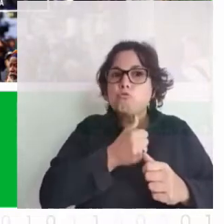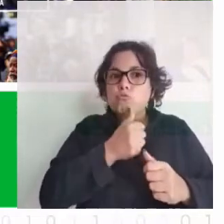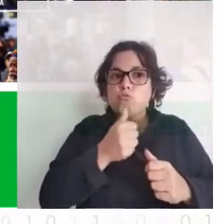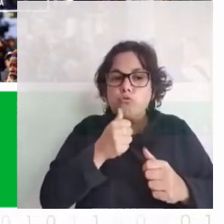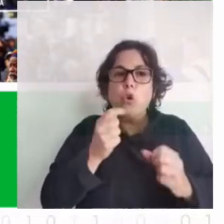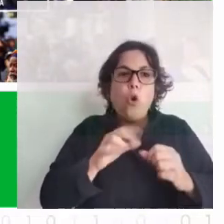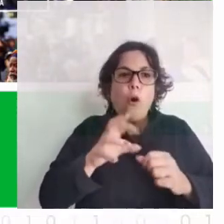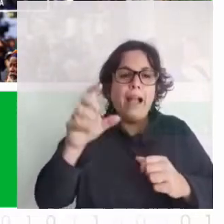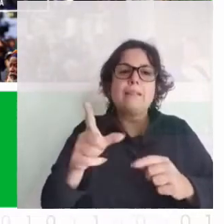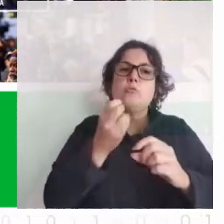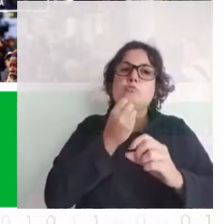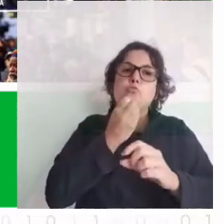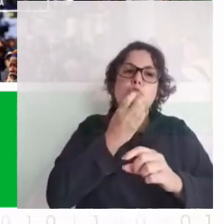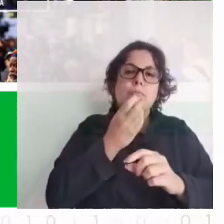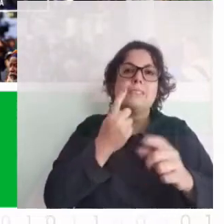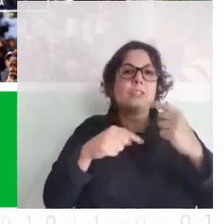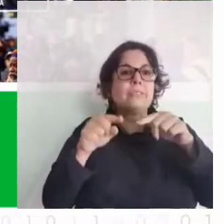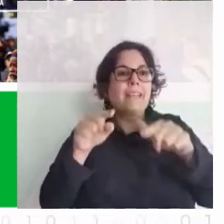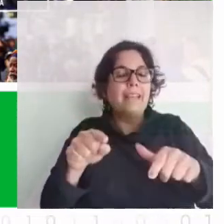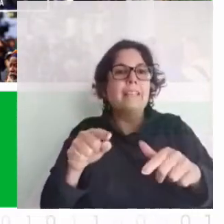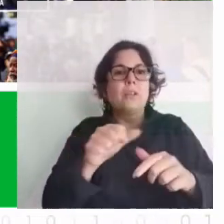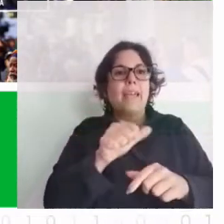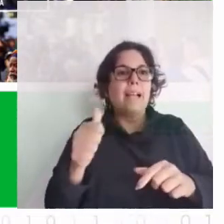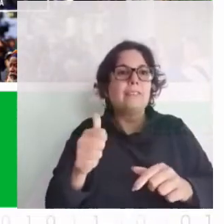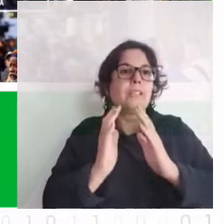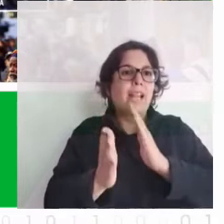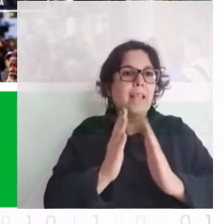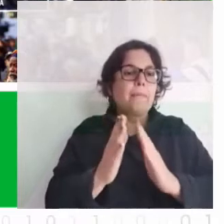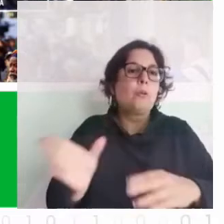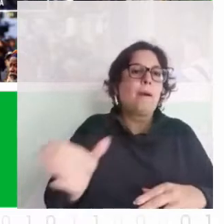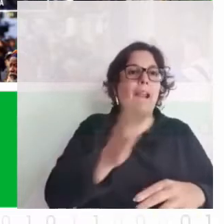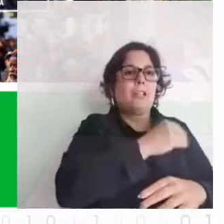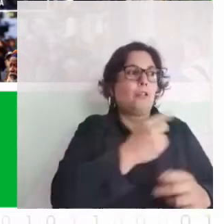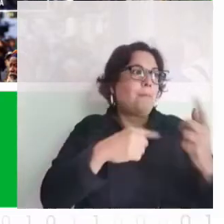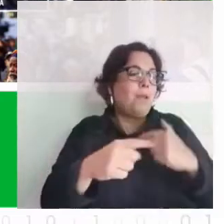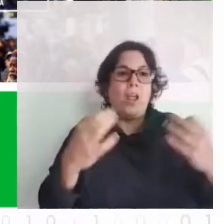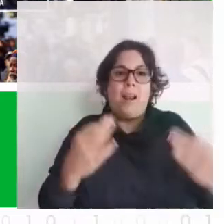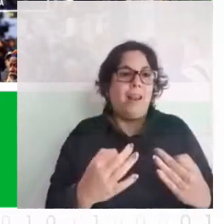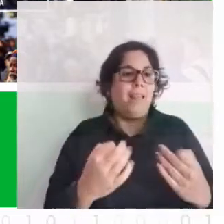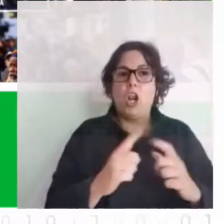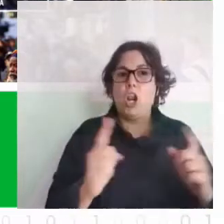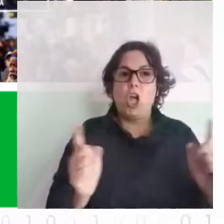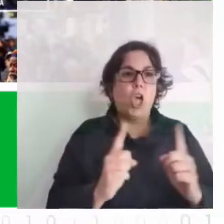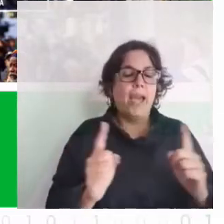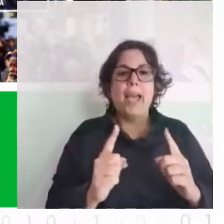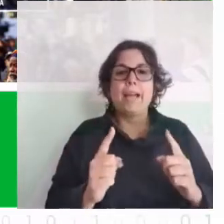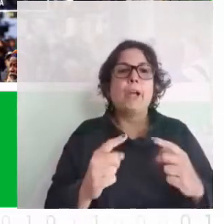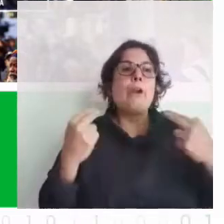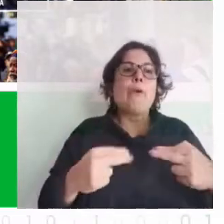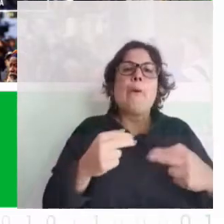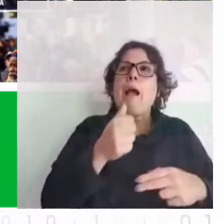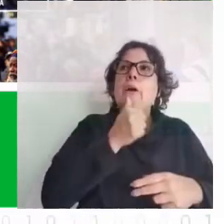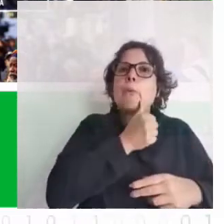cáncer. Y esto se considera un éxito y un tratamiento para todos, pero en realidad no lo es. Nunca la cura es